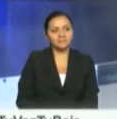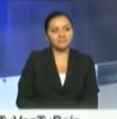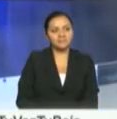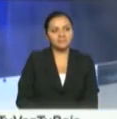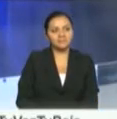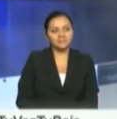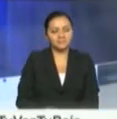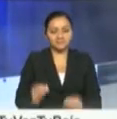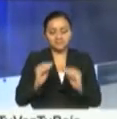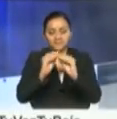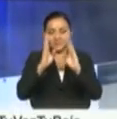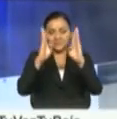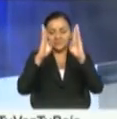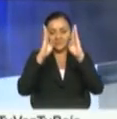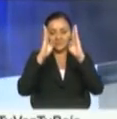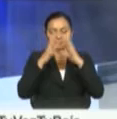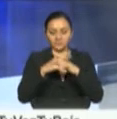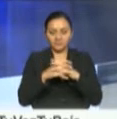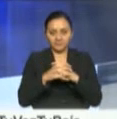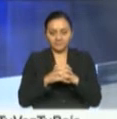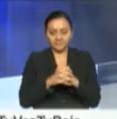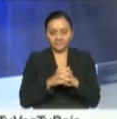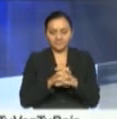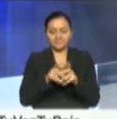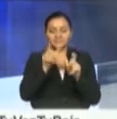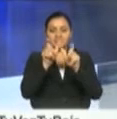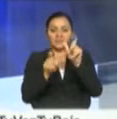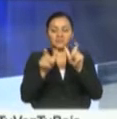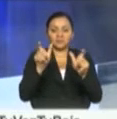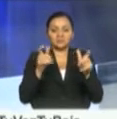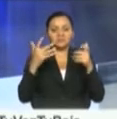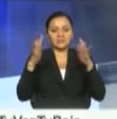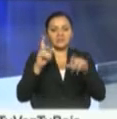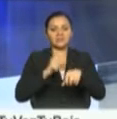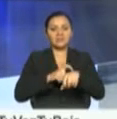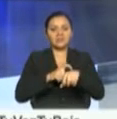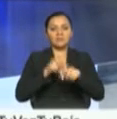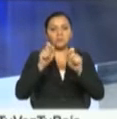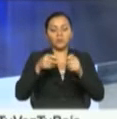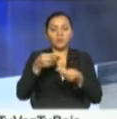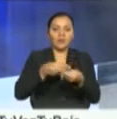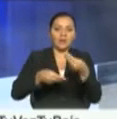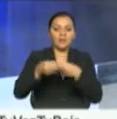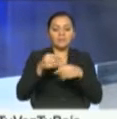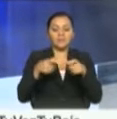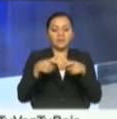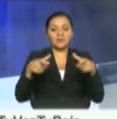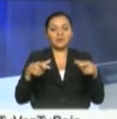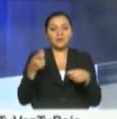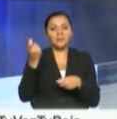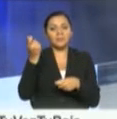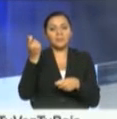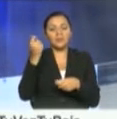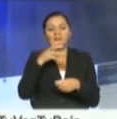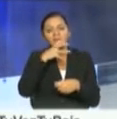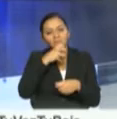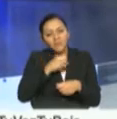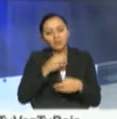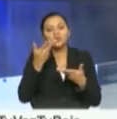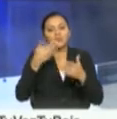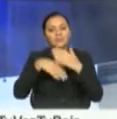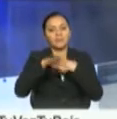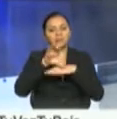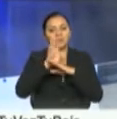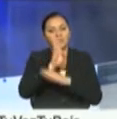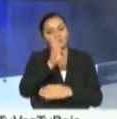Ponga atención a la siguiente noticia, pues los ciudadanos tendrán más tiempo para poder cambiar sus billetes deteriorados en el Banco Central